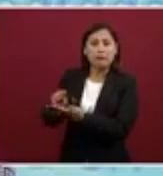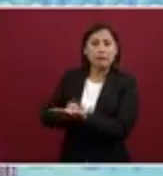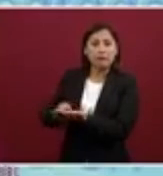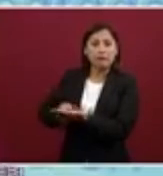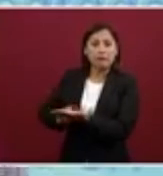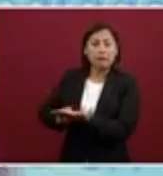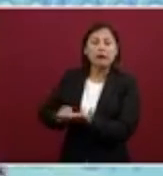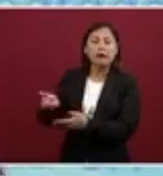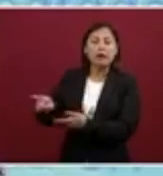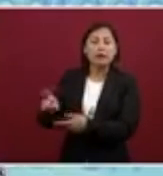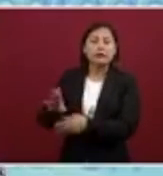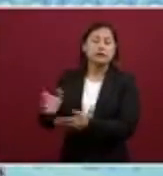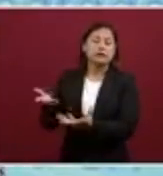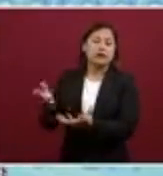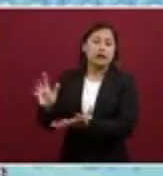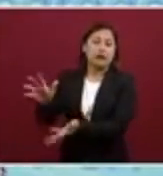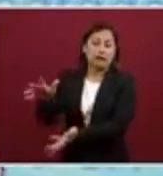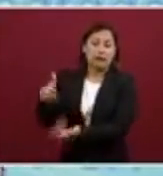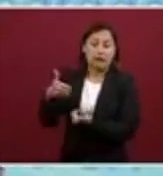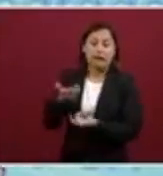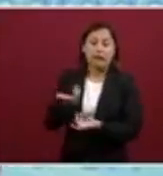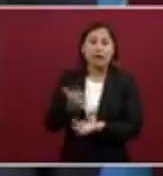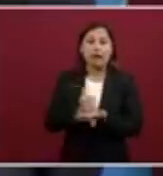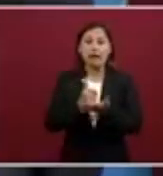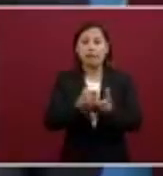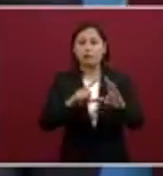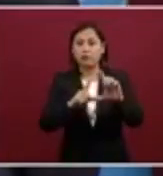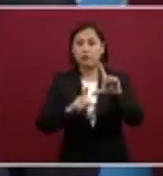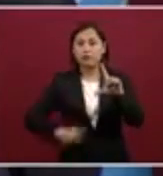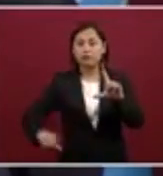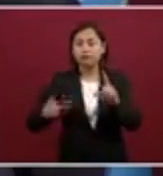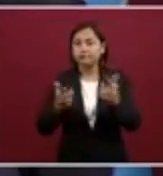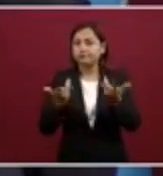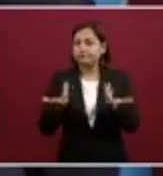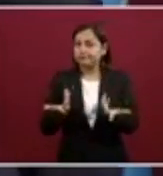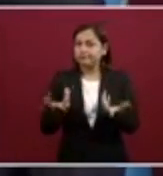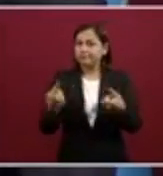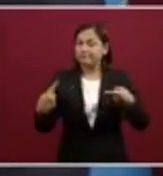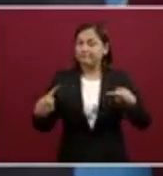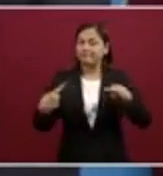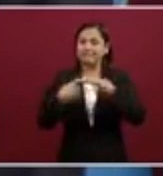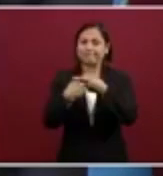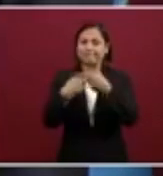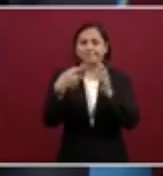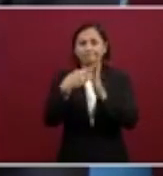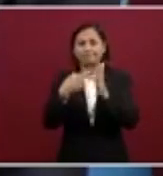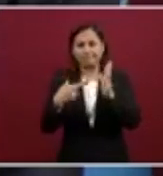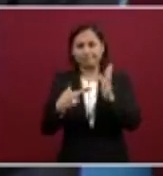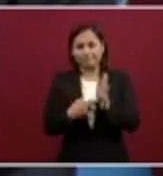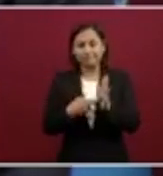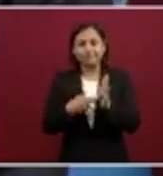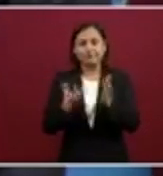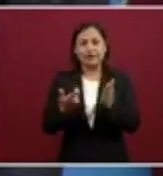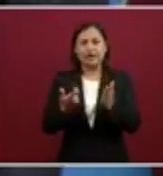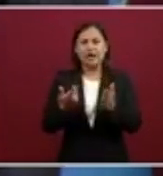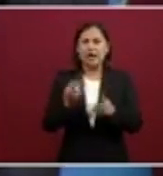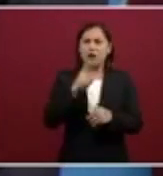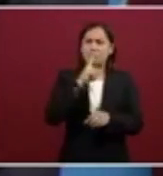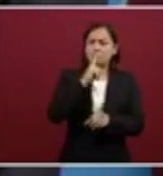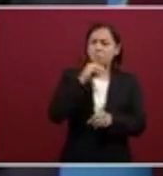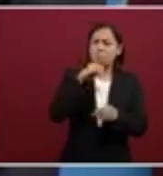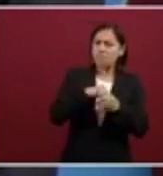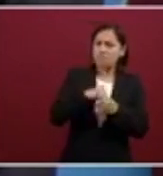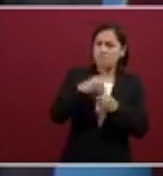nación, fue un recurso de la nación. Entonces, aquí como que ya entró una incongruencia el secreto fiscal con ese principio